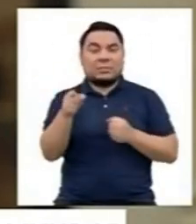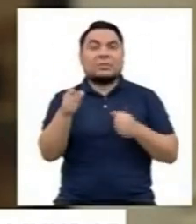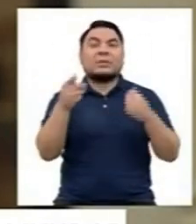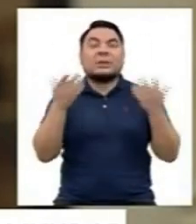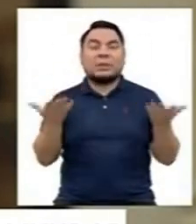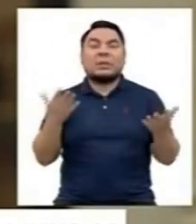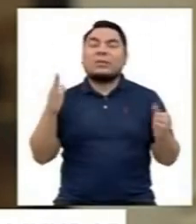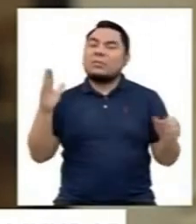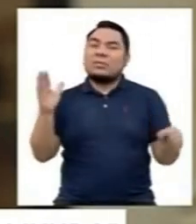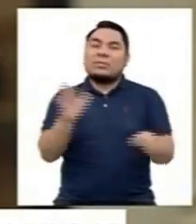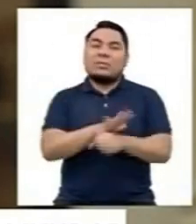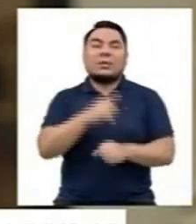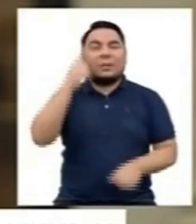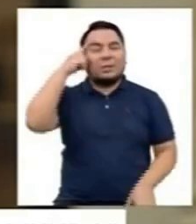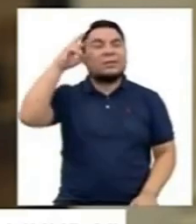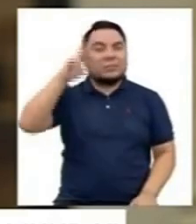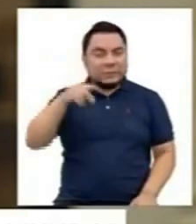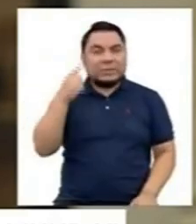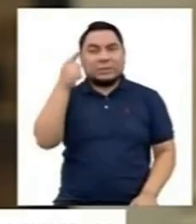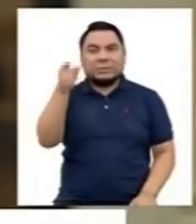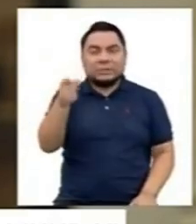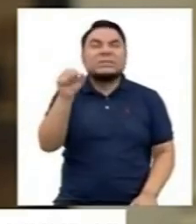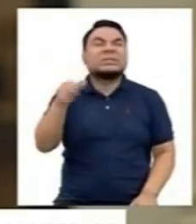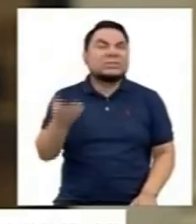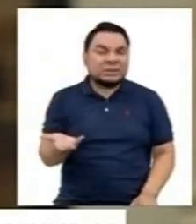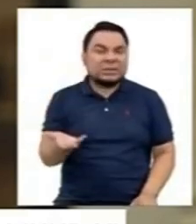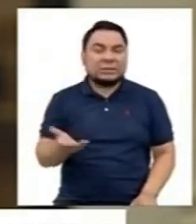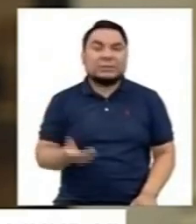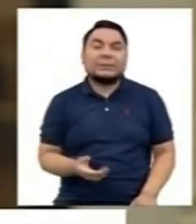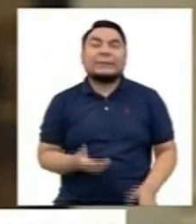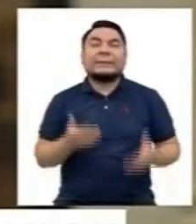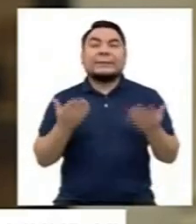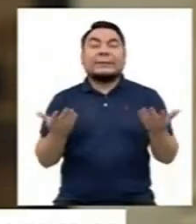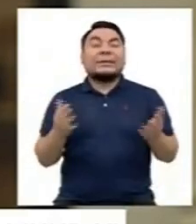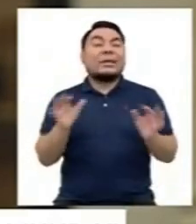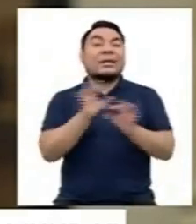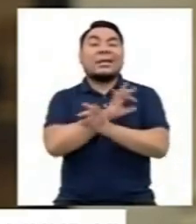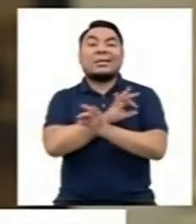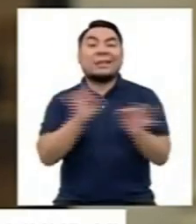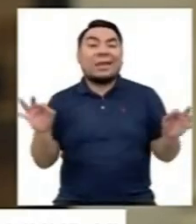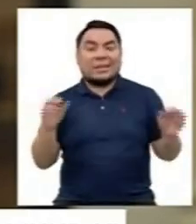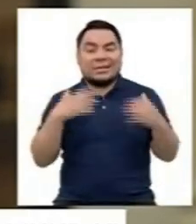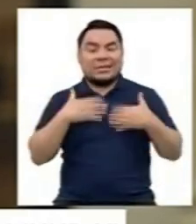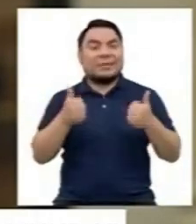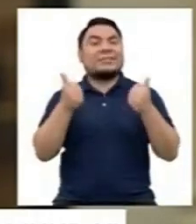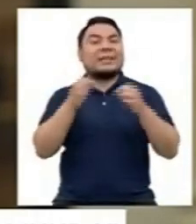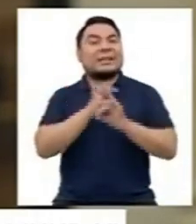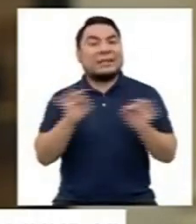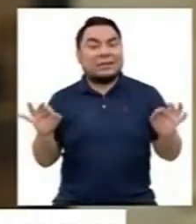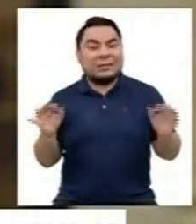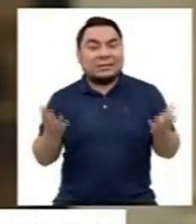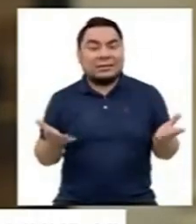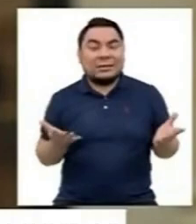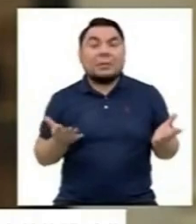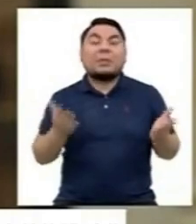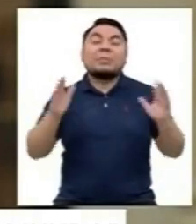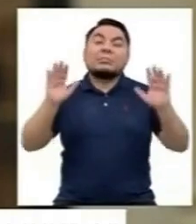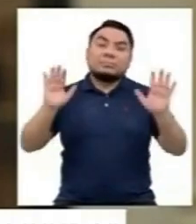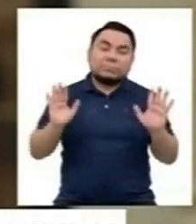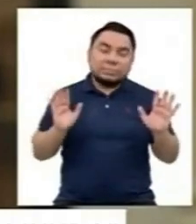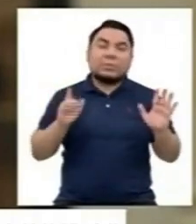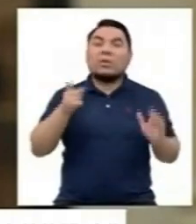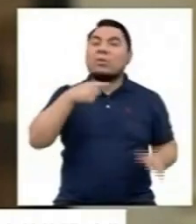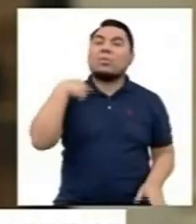para coordinar con el gobierno peruano la producción de 30 millones de vacunas. Precisamente eso fue la conferencia del